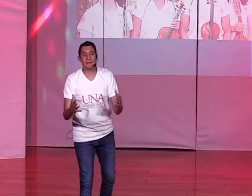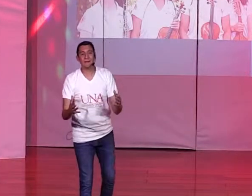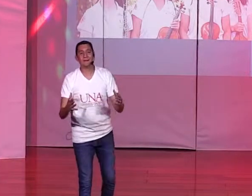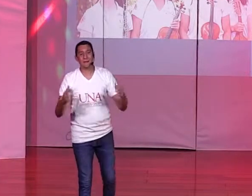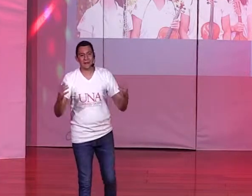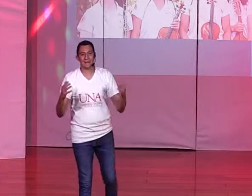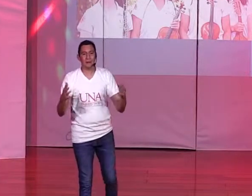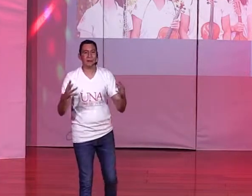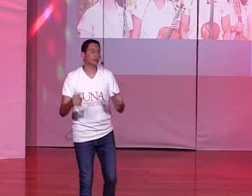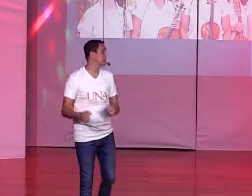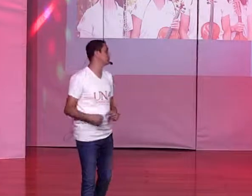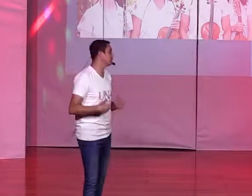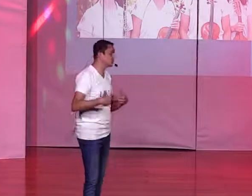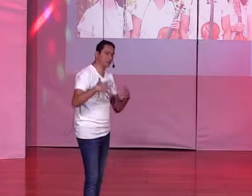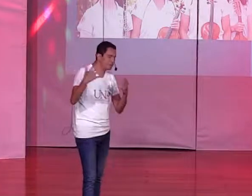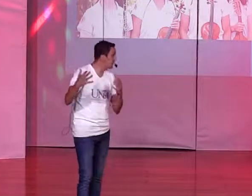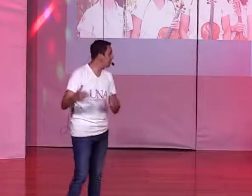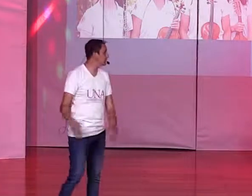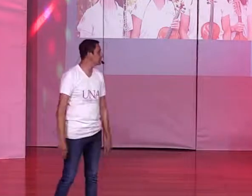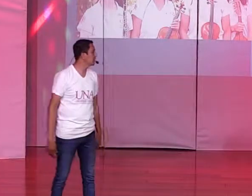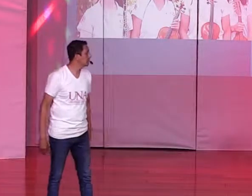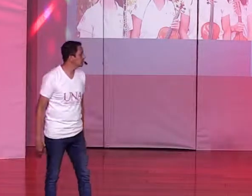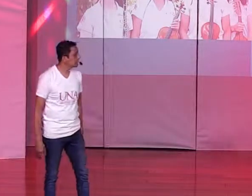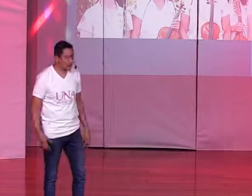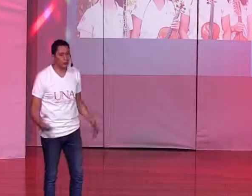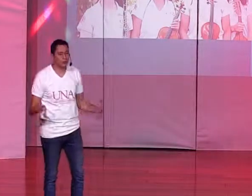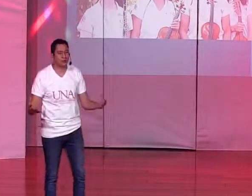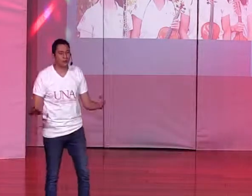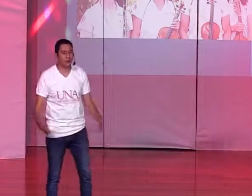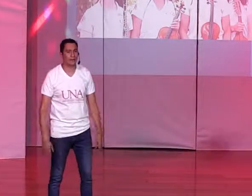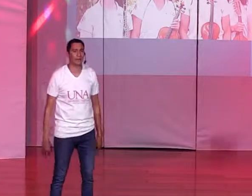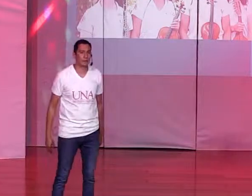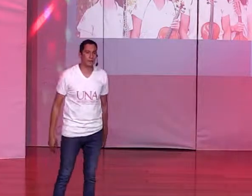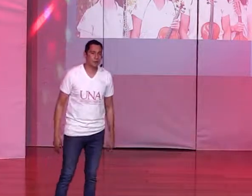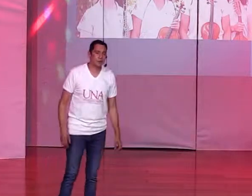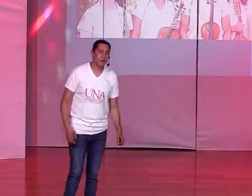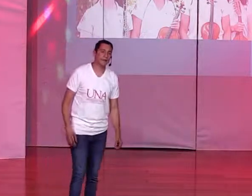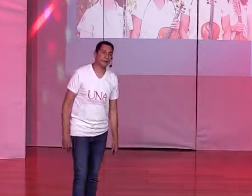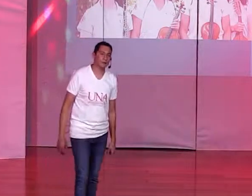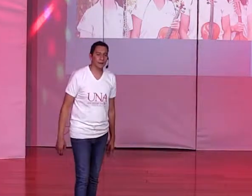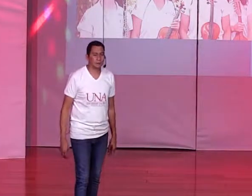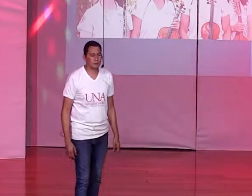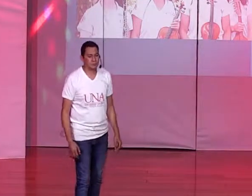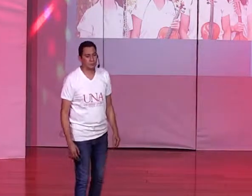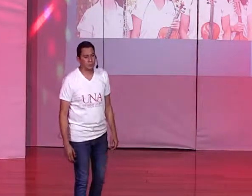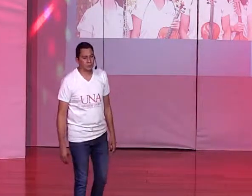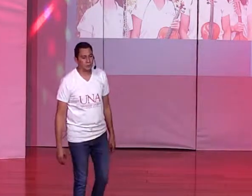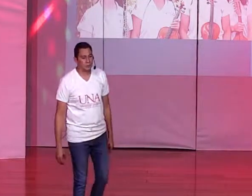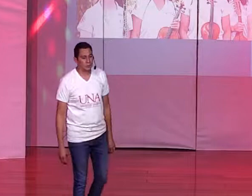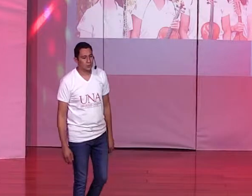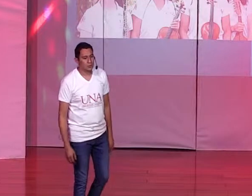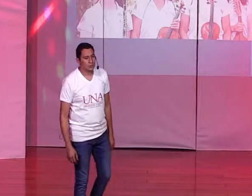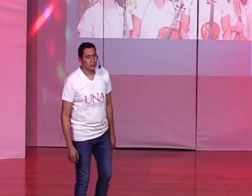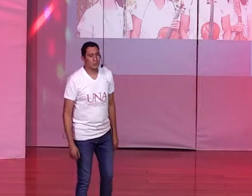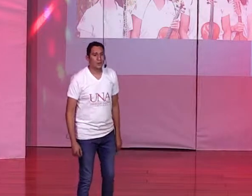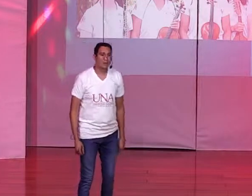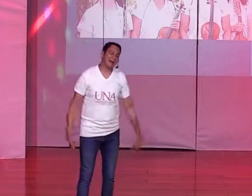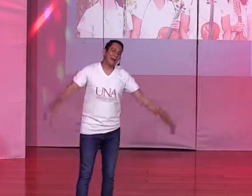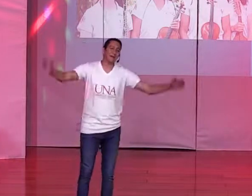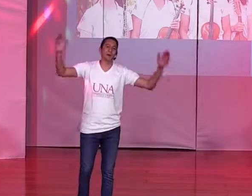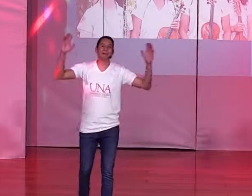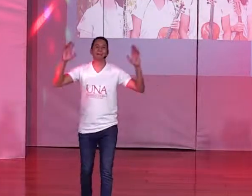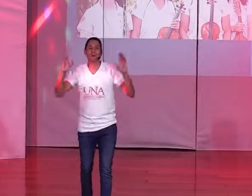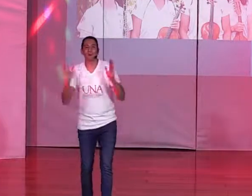ellos están para servirnos y nosotros buenísimo. También para ellos, ¿verdad? Por supuesto, porque tenemos que ayudarles en todo lo que podamos. Excelente. Amigo, ¿qué tal si hacemos otra actividad